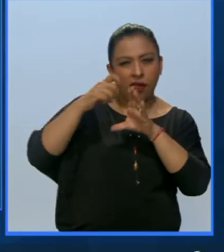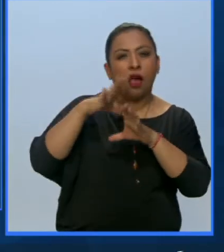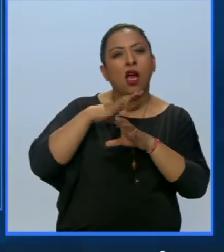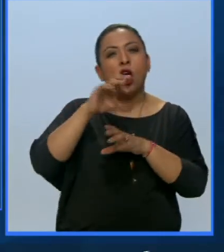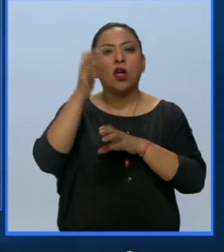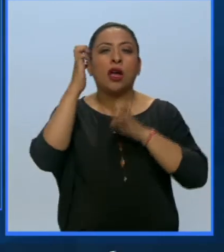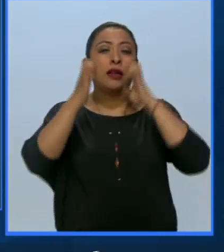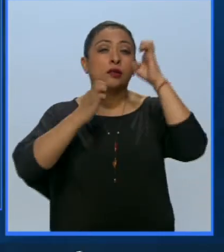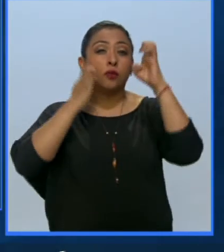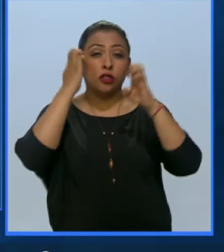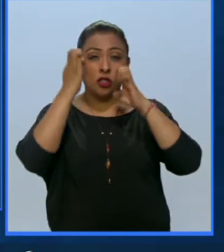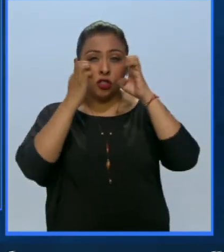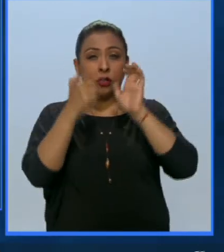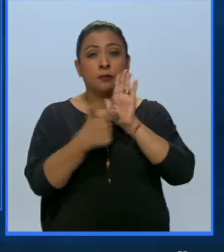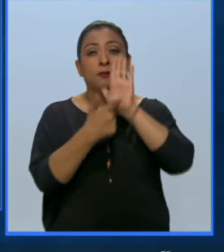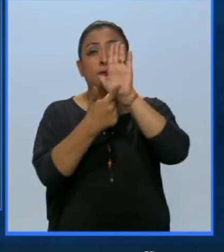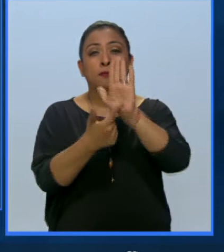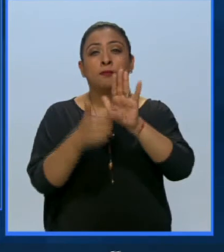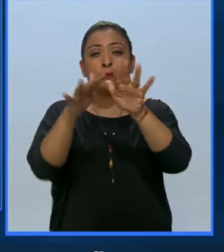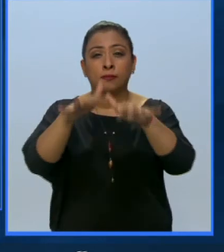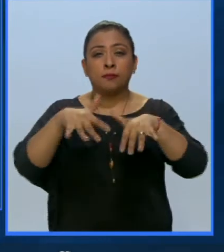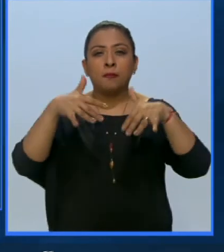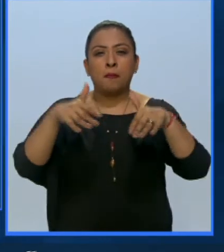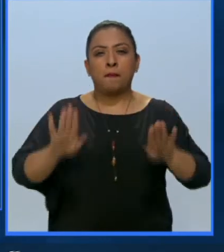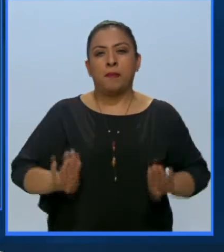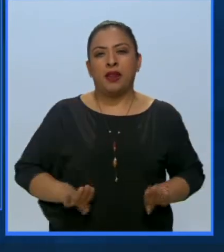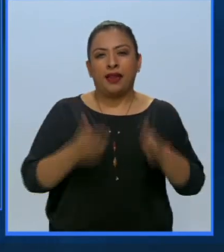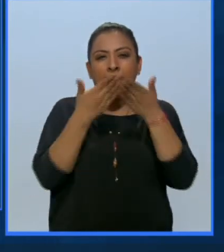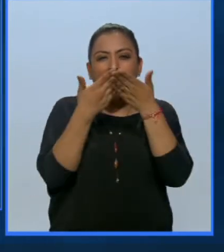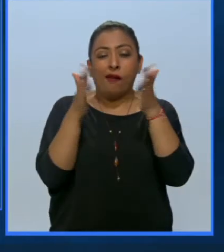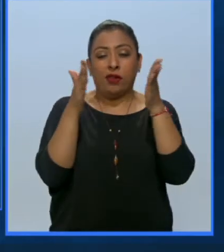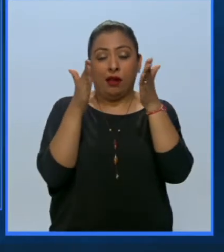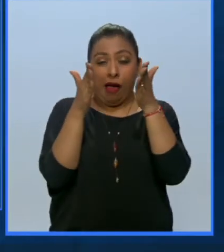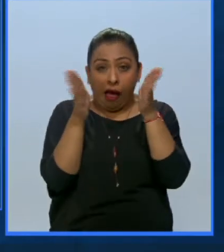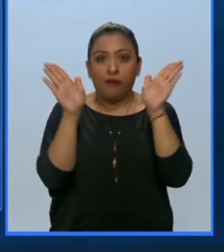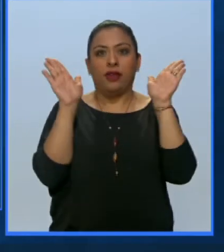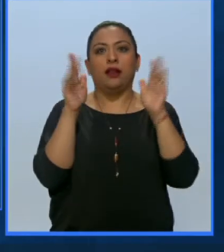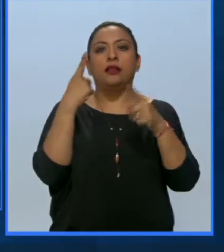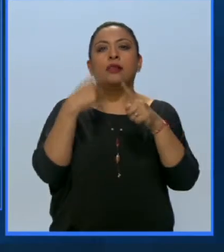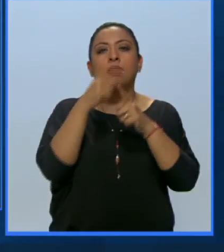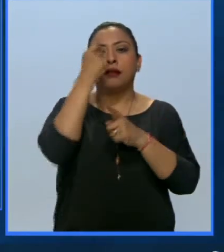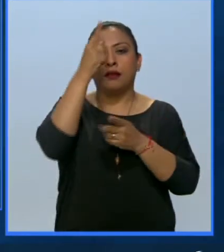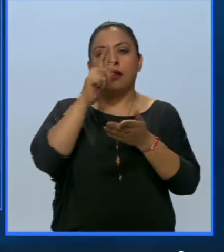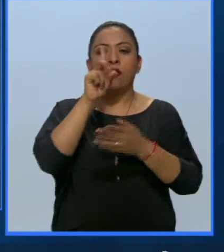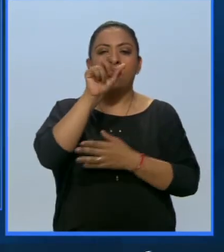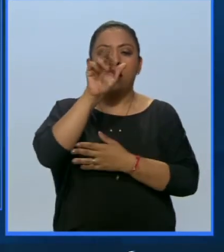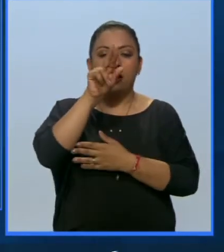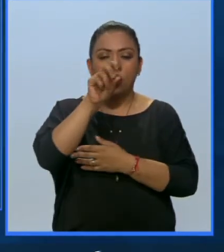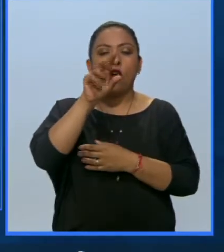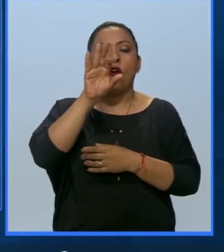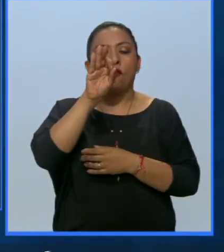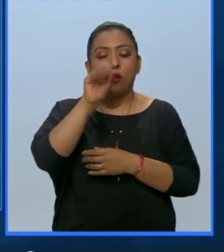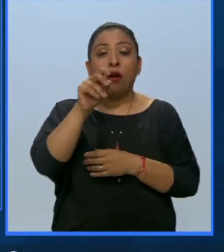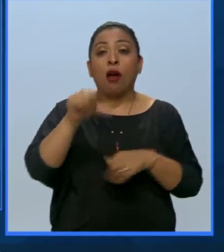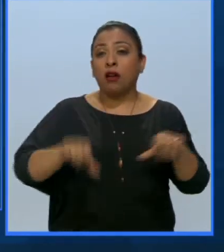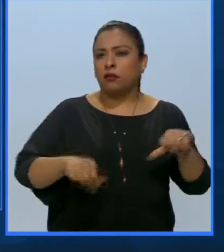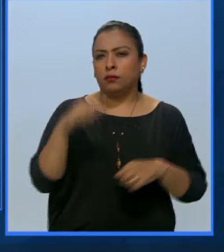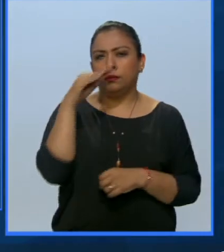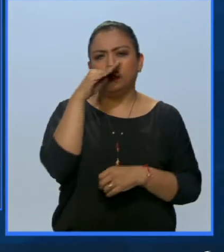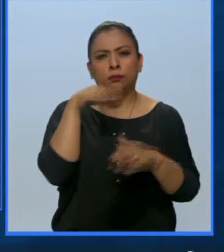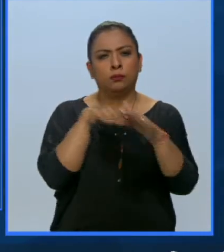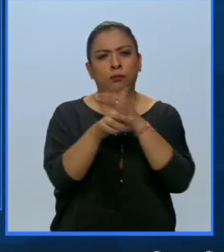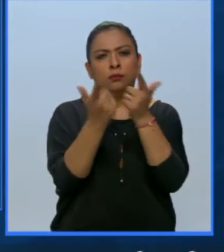una exposición y la presentación de la obra Pareja Abierta, Demasiado Abierta, de Darío Fo. Todas las actividades son